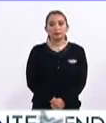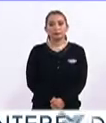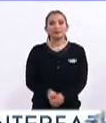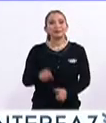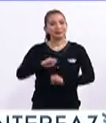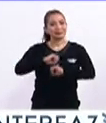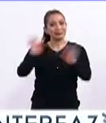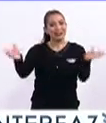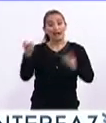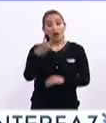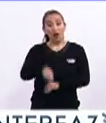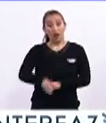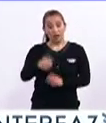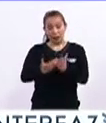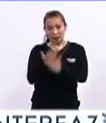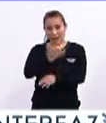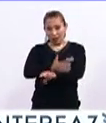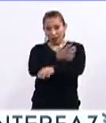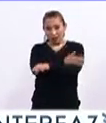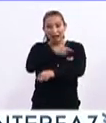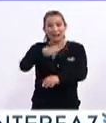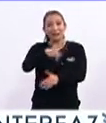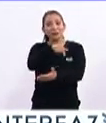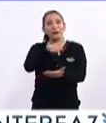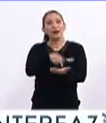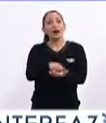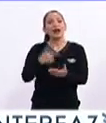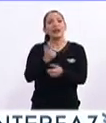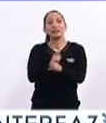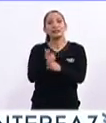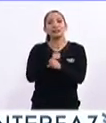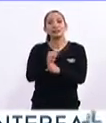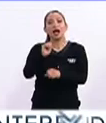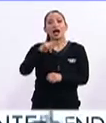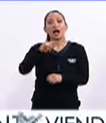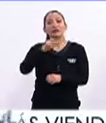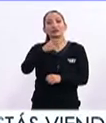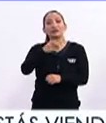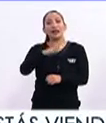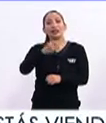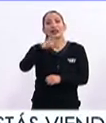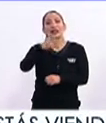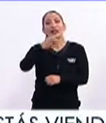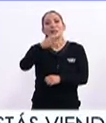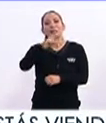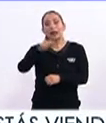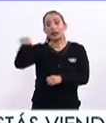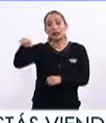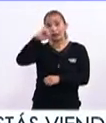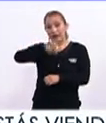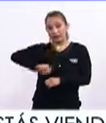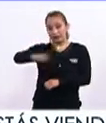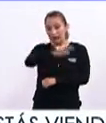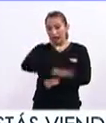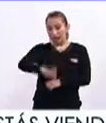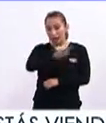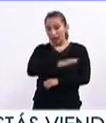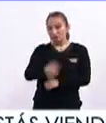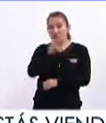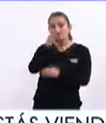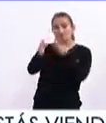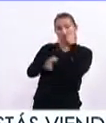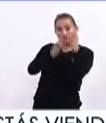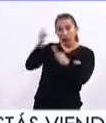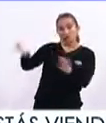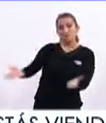Así es, esta mañana nos acompaña en el estudio el licenciado Antar Germán López Tirado. Él es jefe de la División de Fomento y Promoción